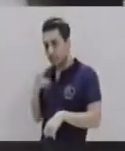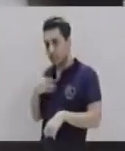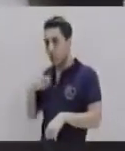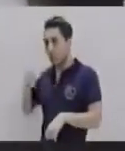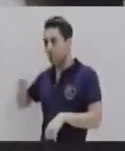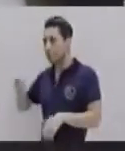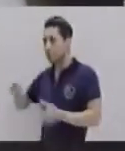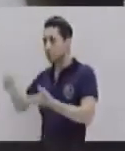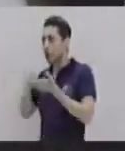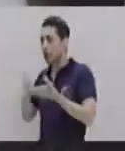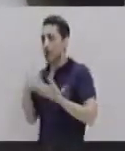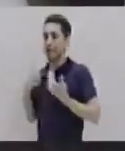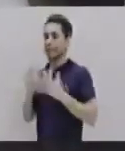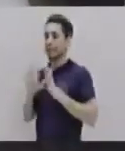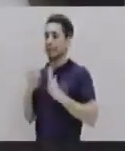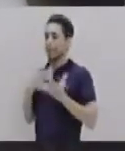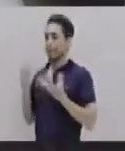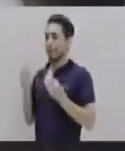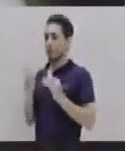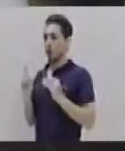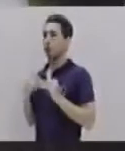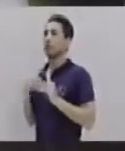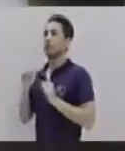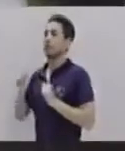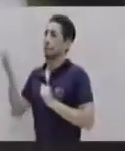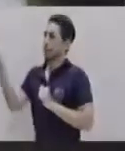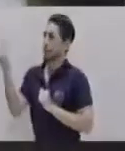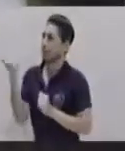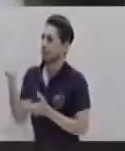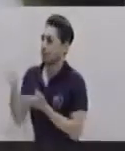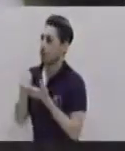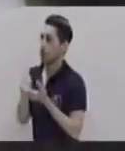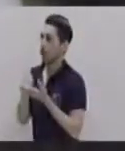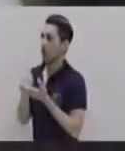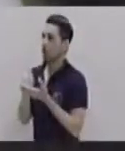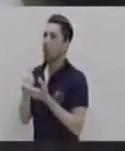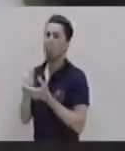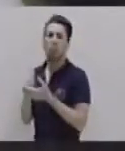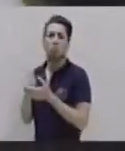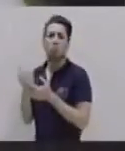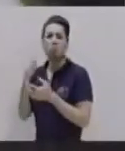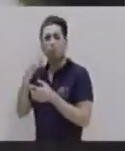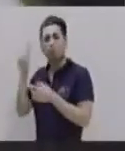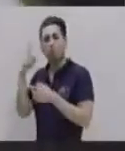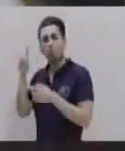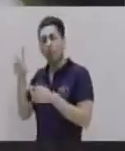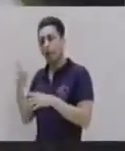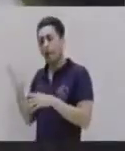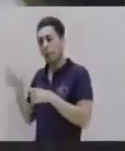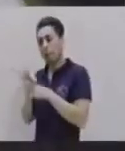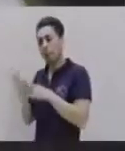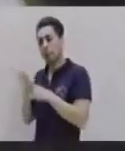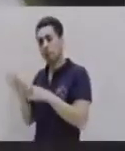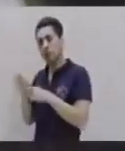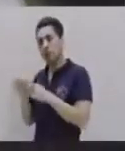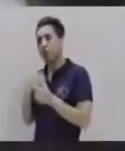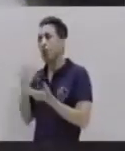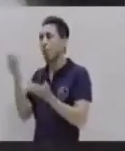ayuda, perdemos el miedo, pedimos ayuda. ¿En qué nos ayuda, valga la